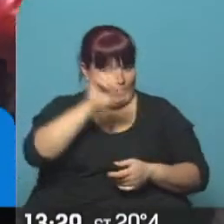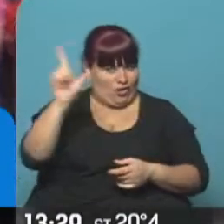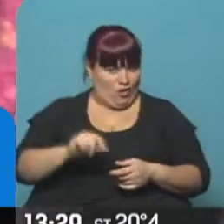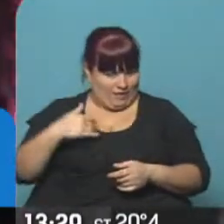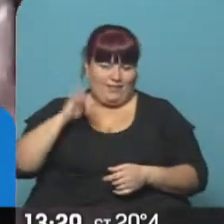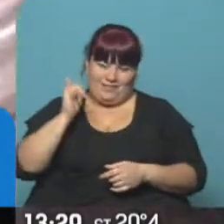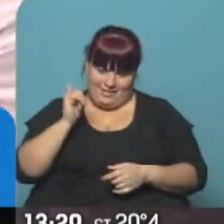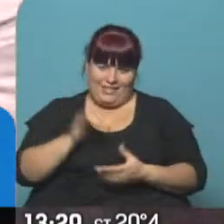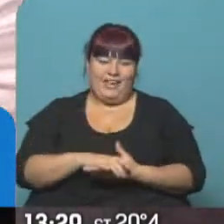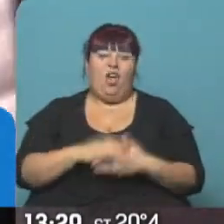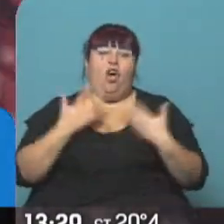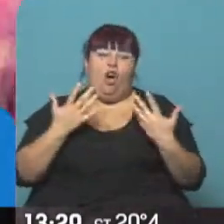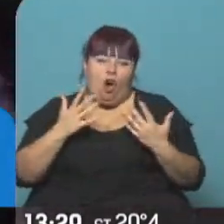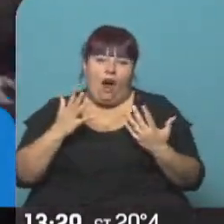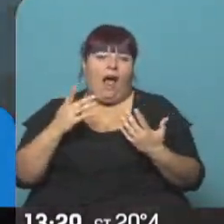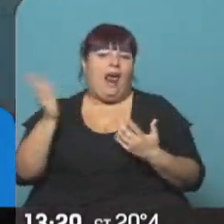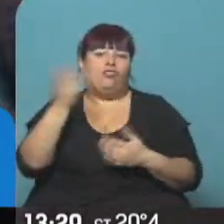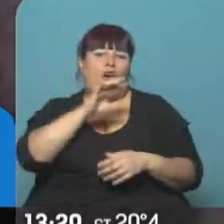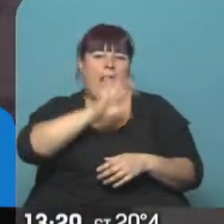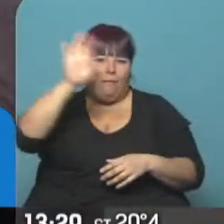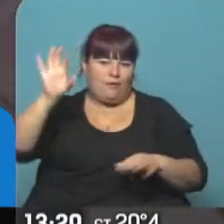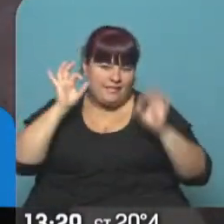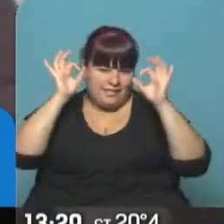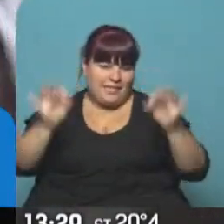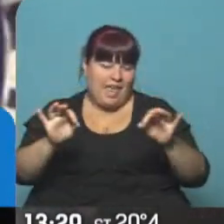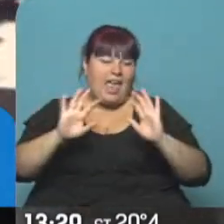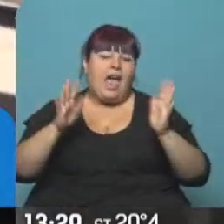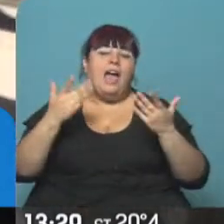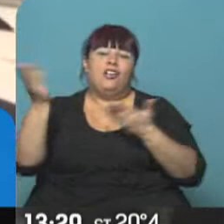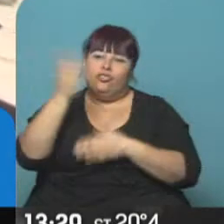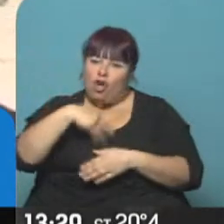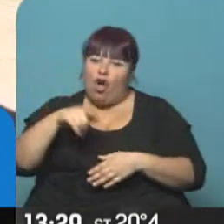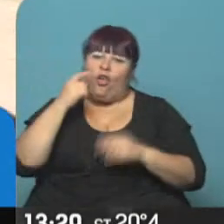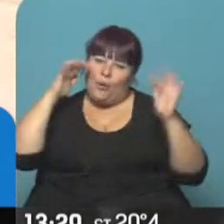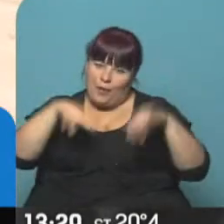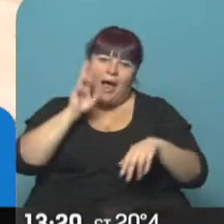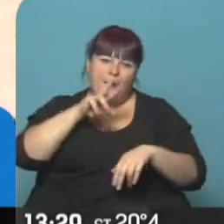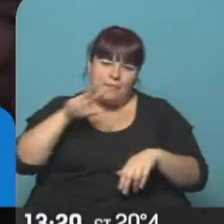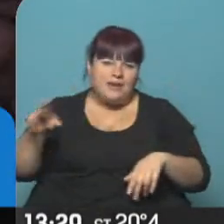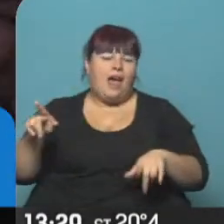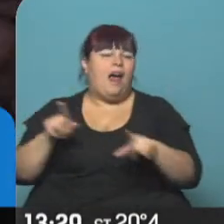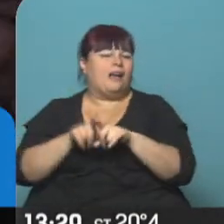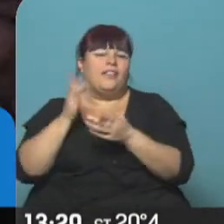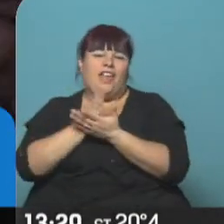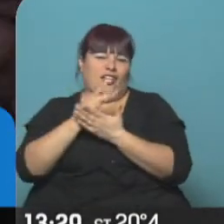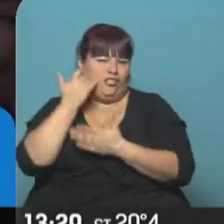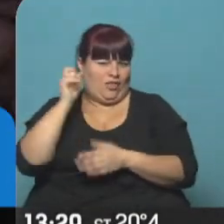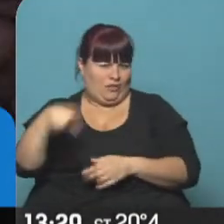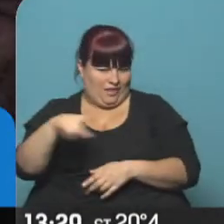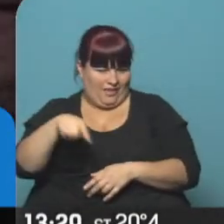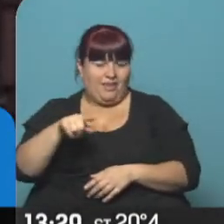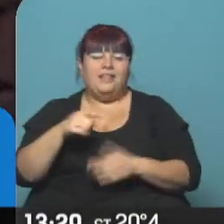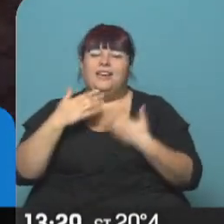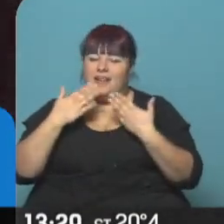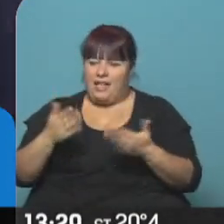país y sin bien esperamos bueno está en todas las provincias y realmente invitamos a todos a que vengan a ver esto que es un derecho aquí dos gracias y